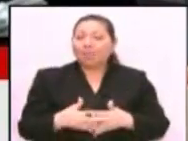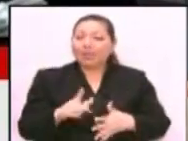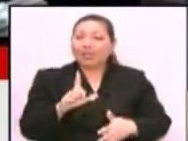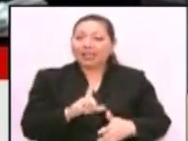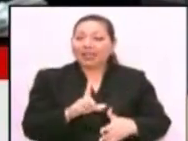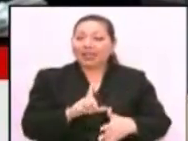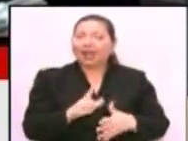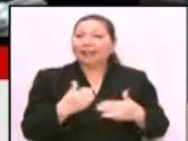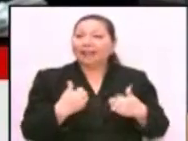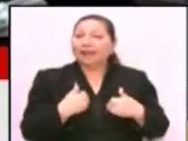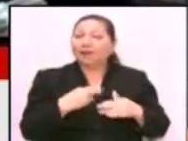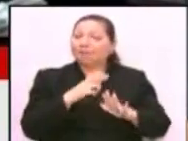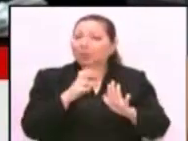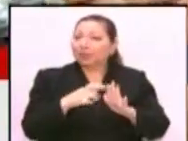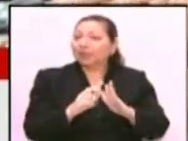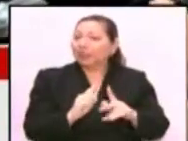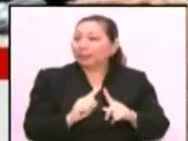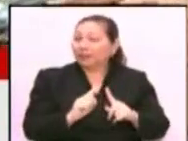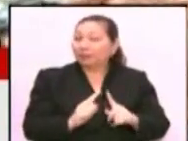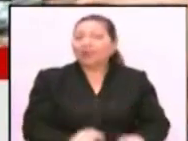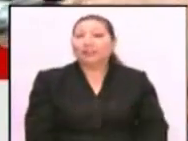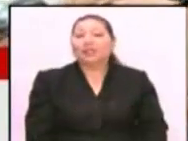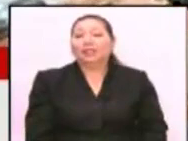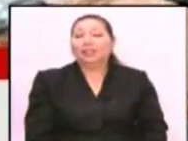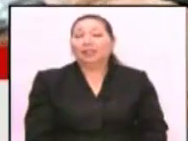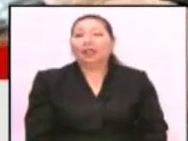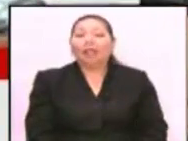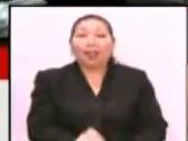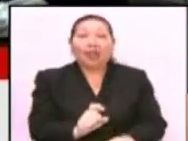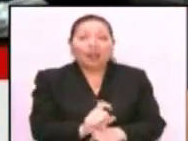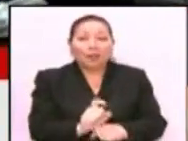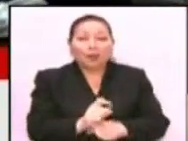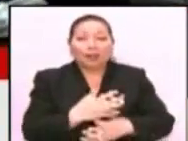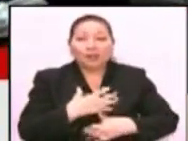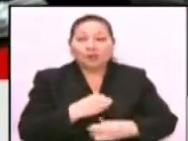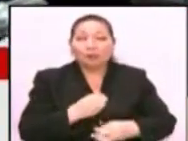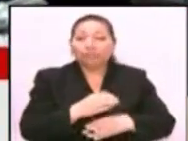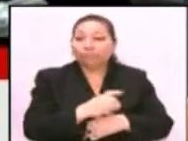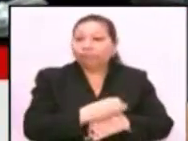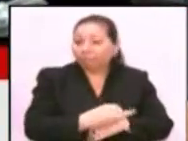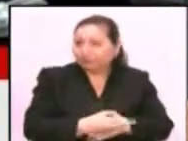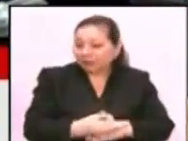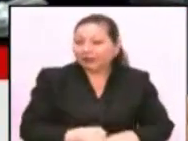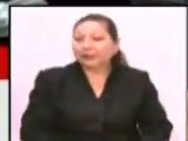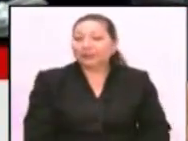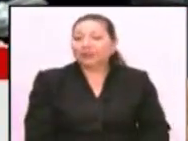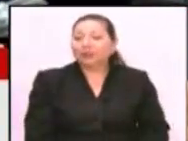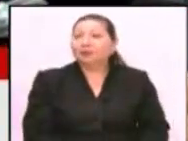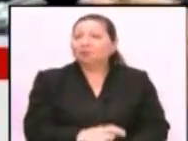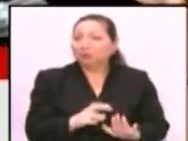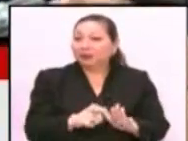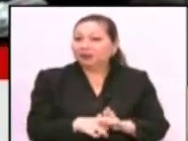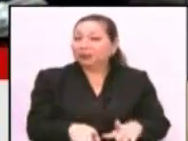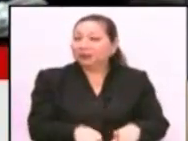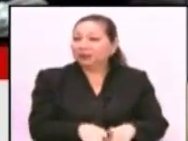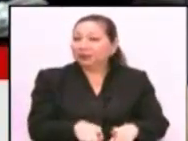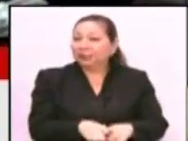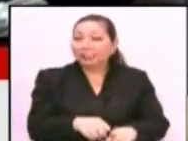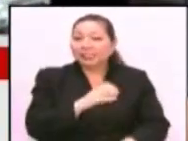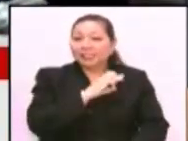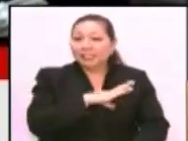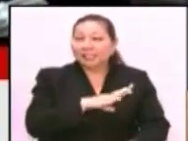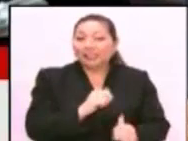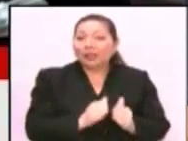Latina. Tenemos proyectos en distintos sectores, por ejemplo, en educación, en salud, descentralización. Tuvimos un proyecto también con el BID en